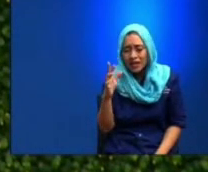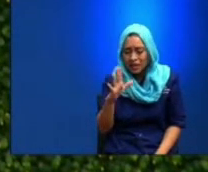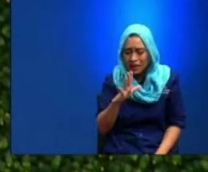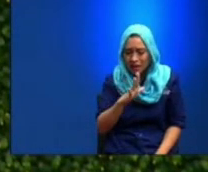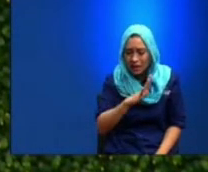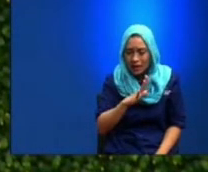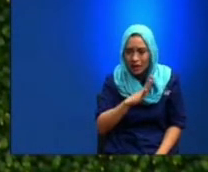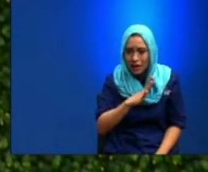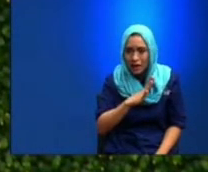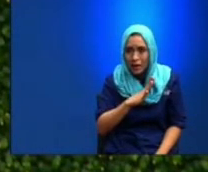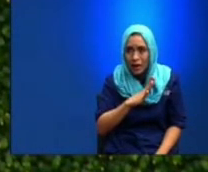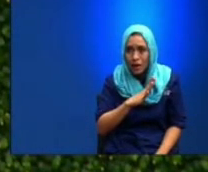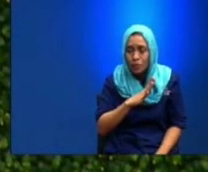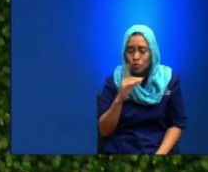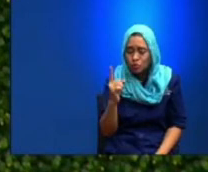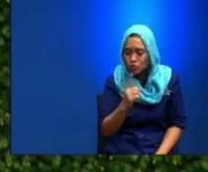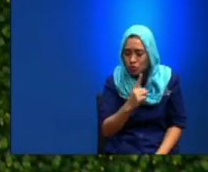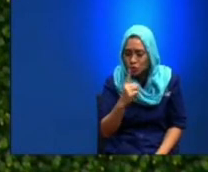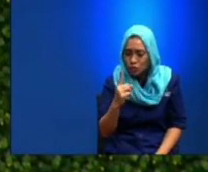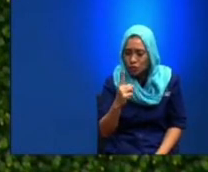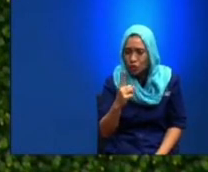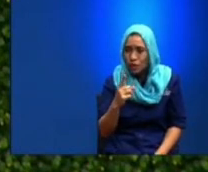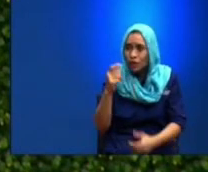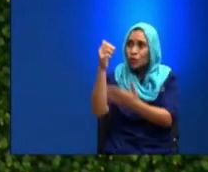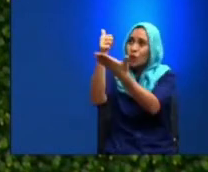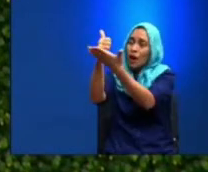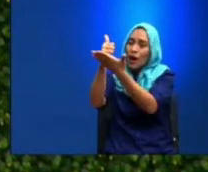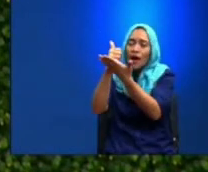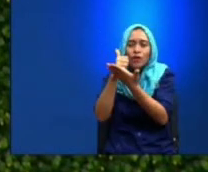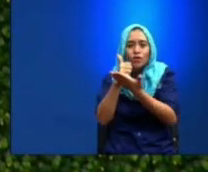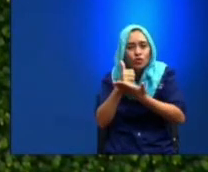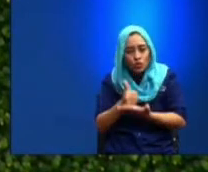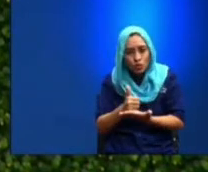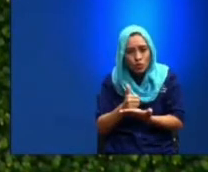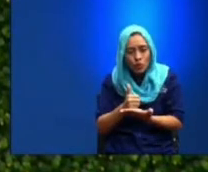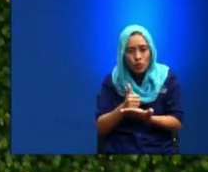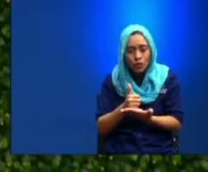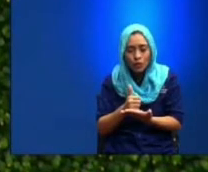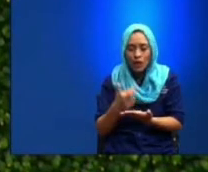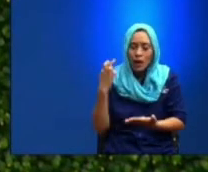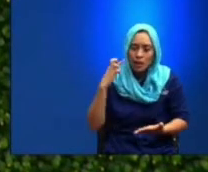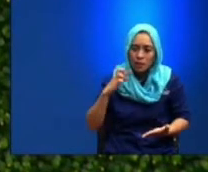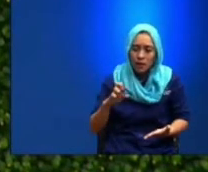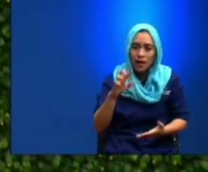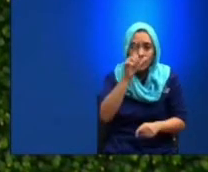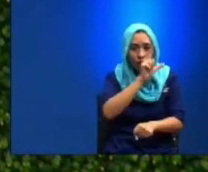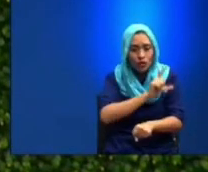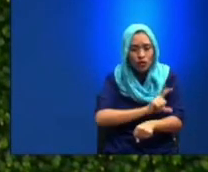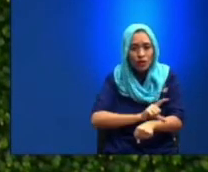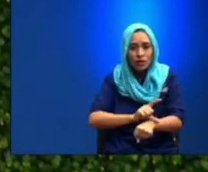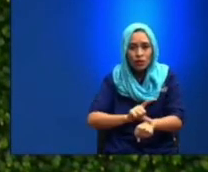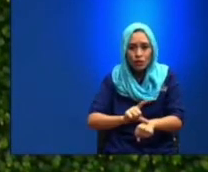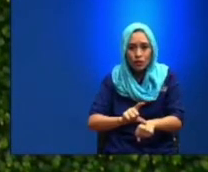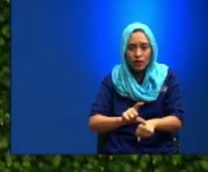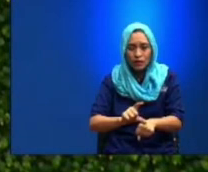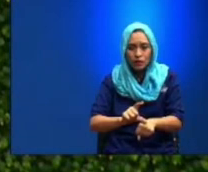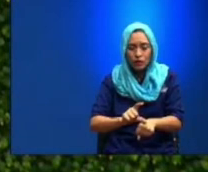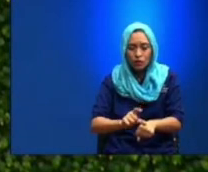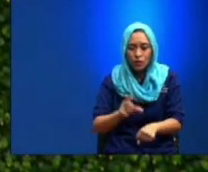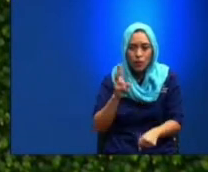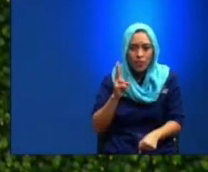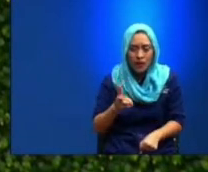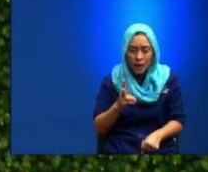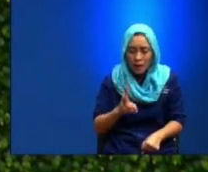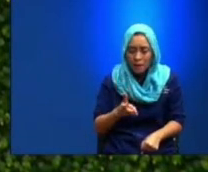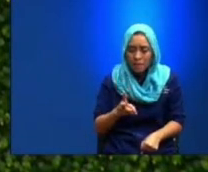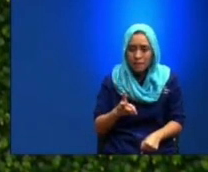que proviene de ti señor para que podamos estar permanentes siguen siendo vivientes que